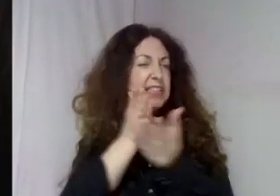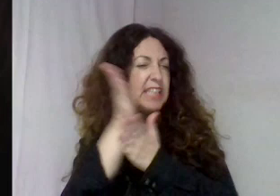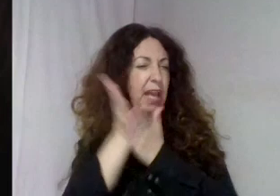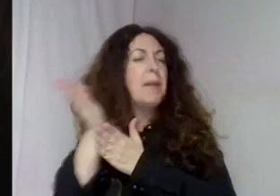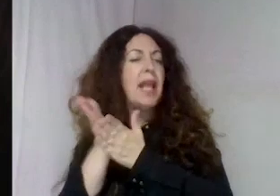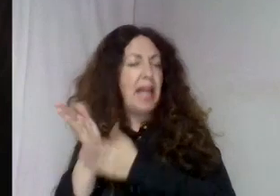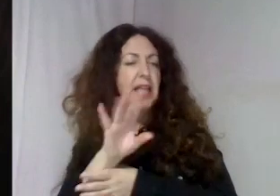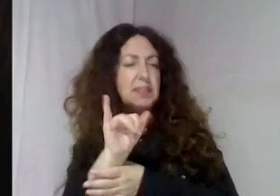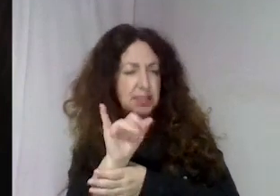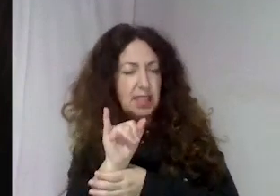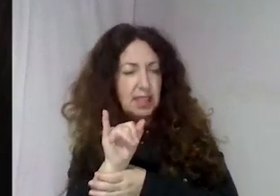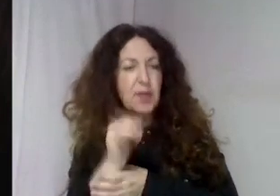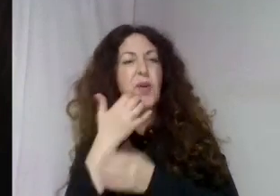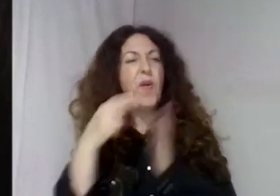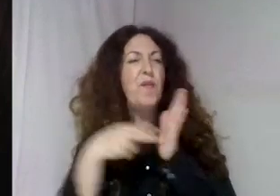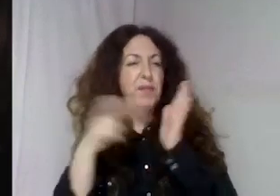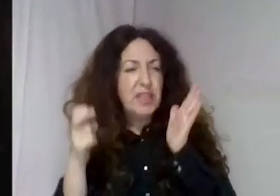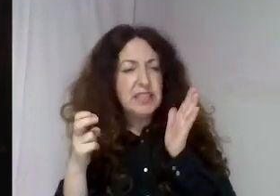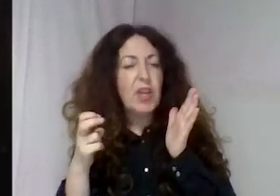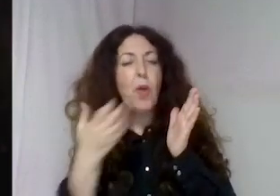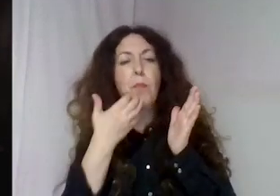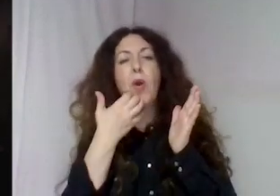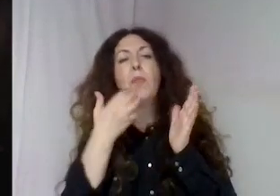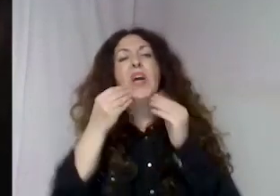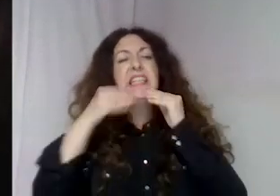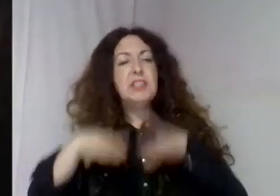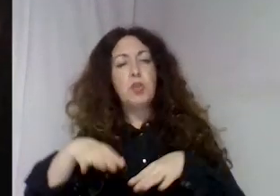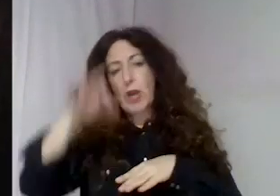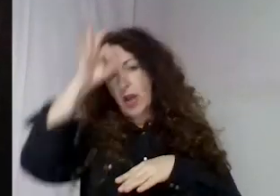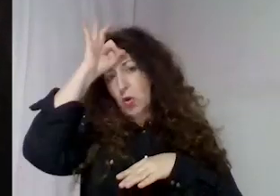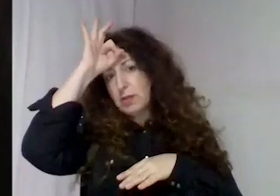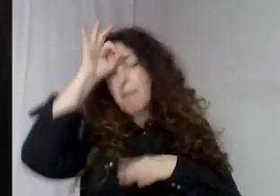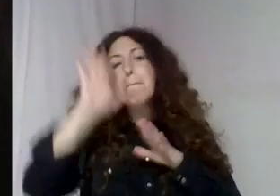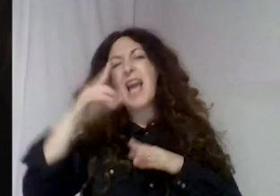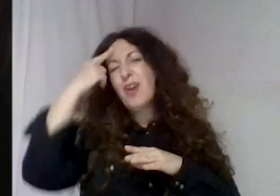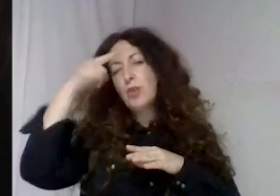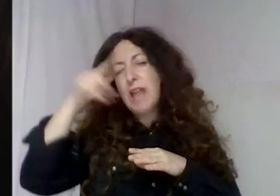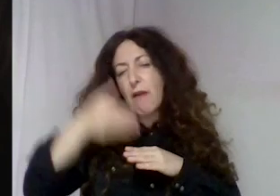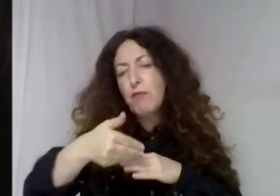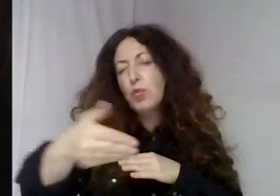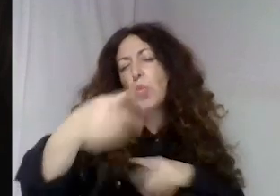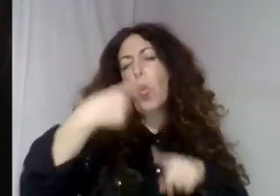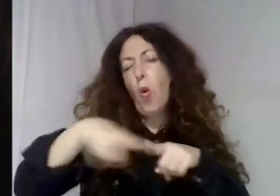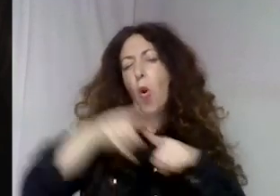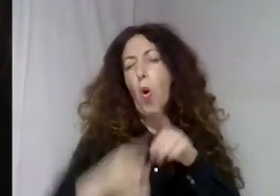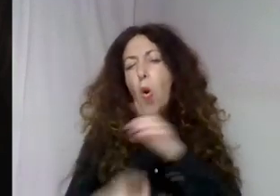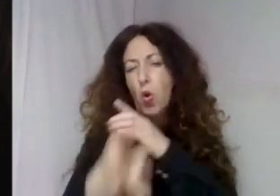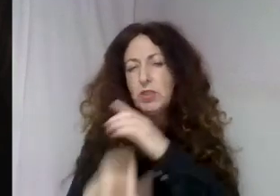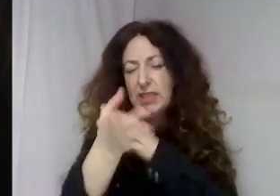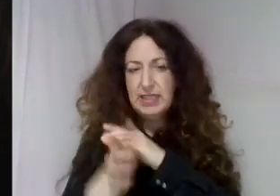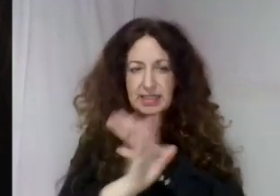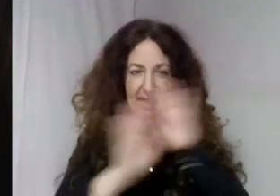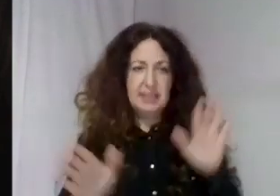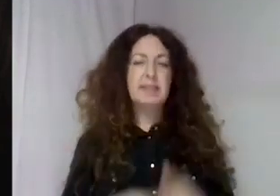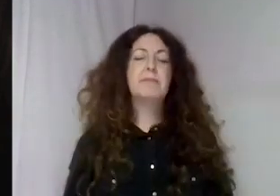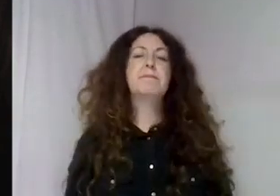una determinada manera que me interesaría mucho escuchar, ¿no? Cómo concibe lo del genio, ¿no? Pero es que esta idea del artista separado